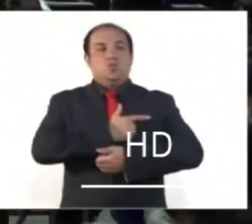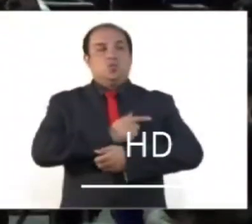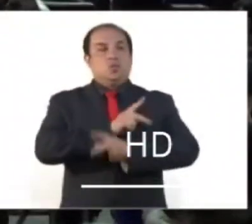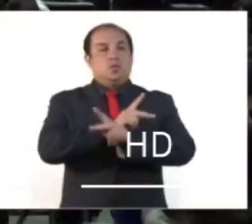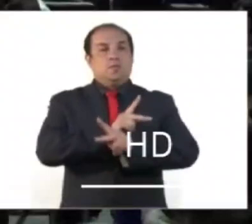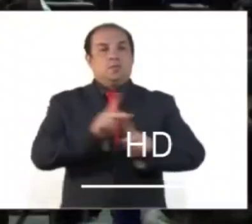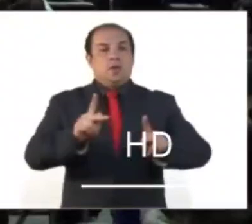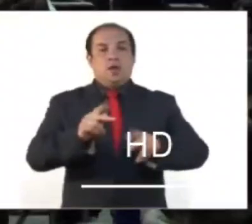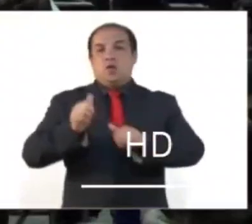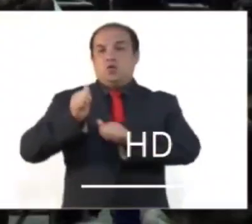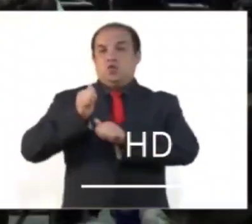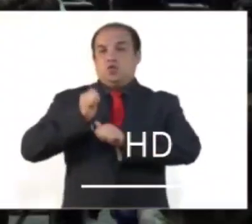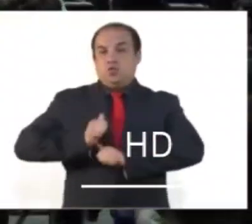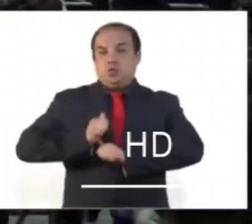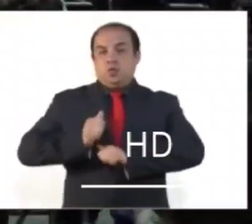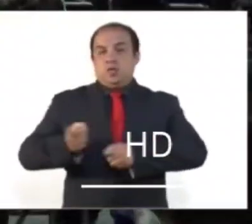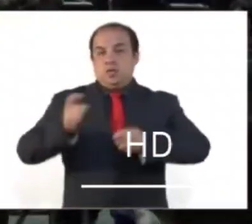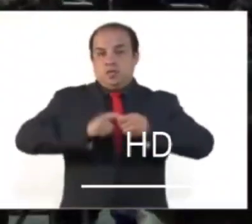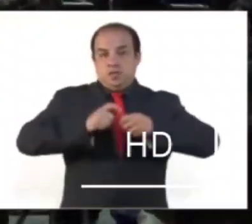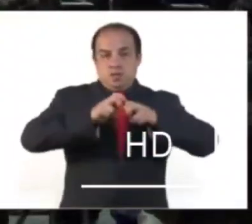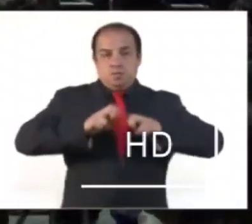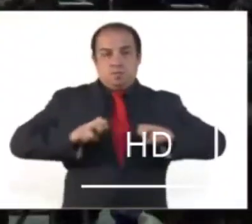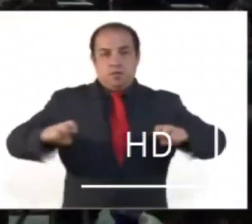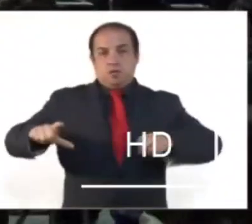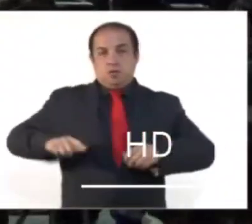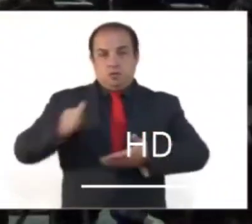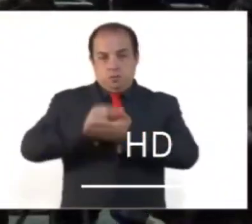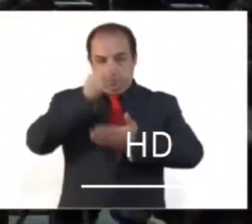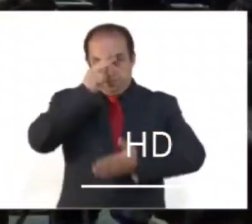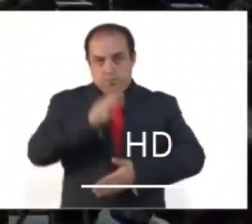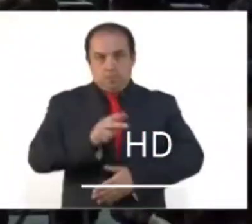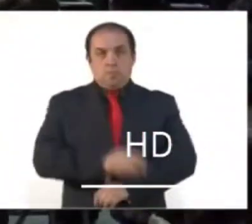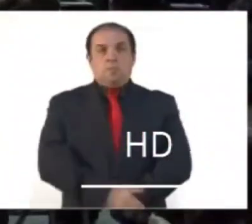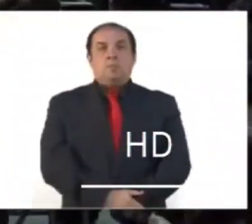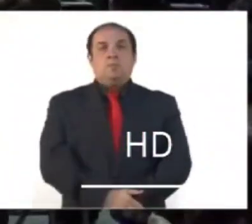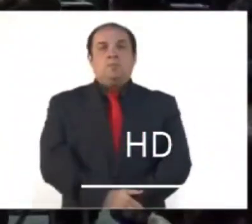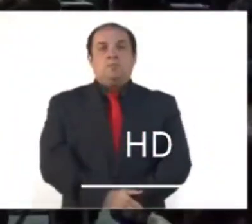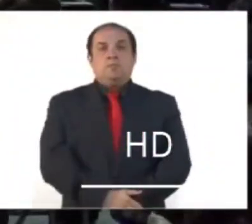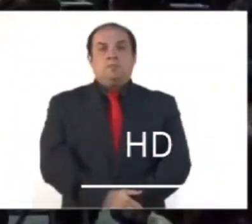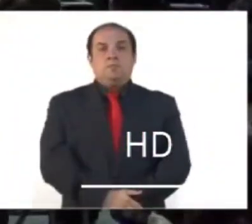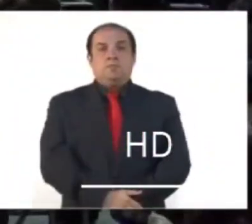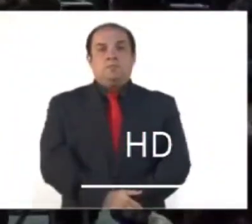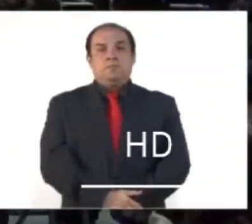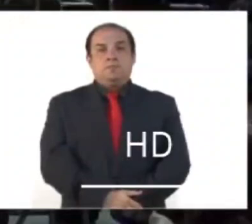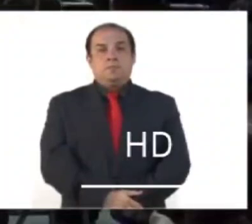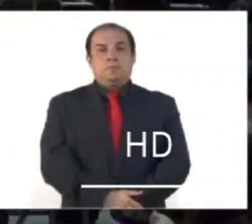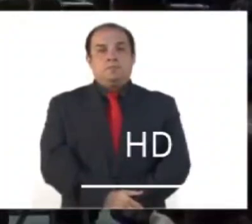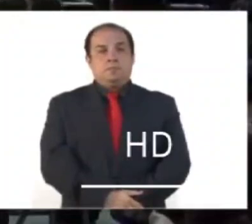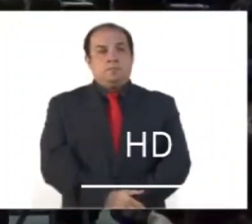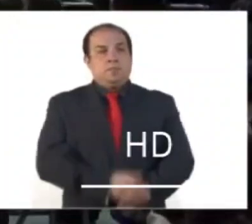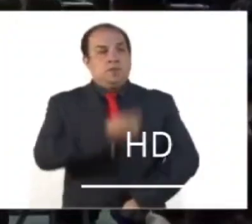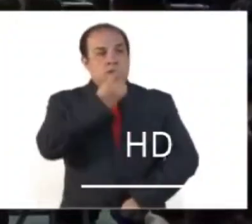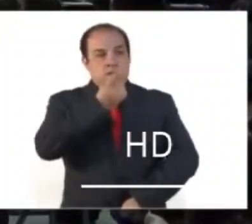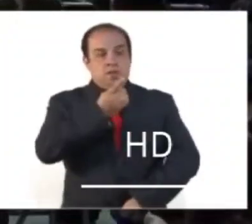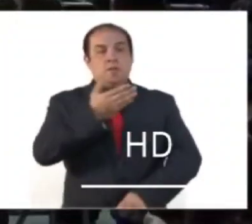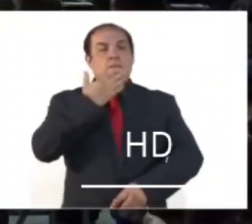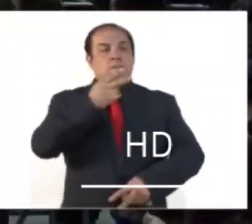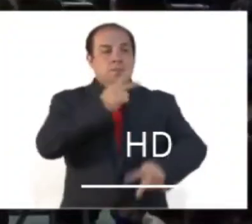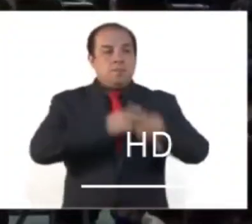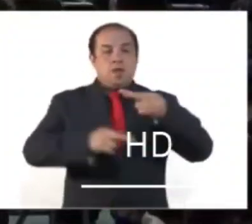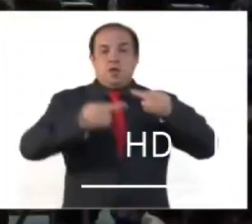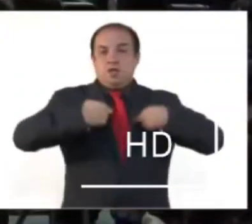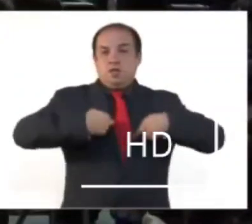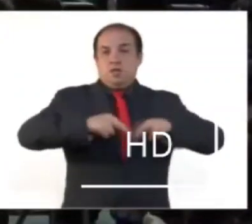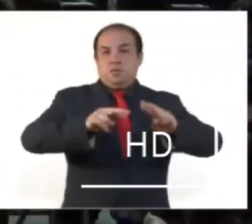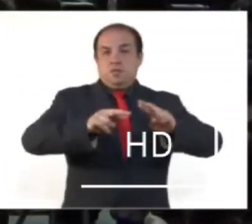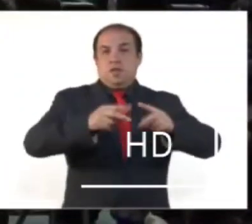los funcionarios integrantes del Gabinete Ampliado del Gobierno de la Ciudad de México. Damos la más cordial bienvenida a todas y todos los